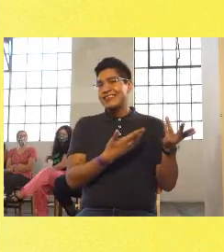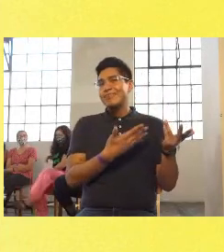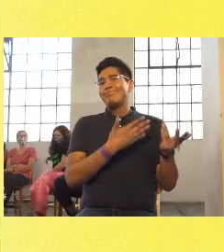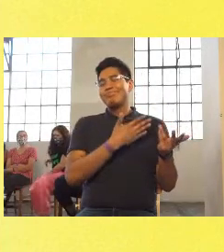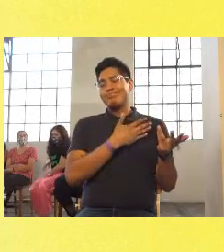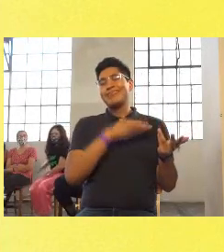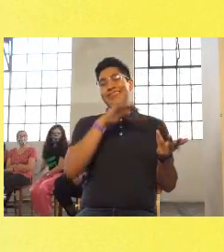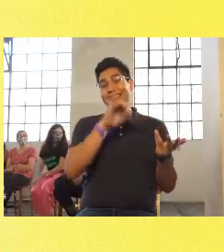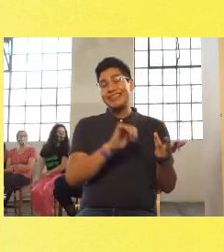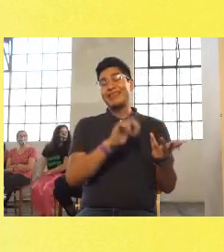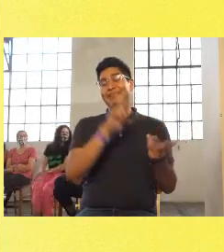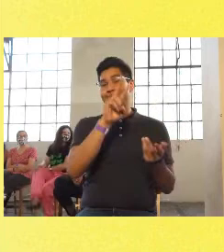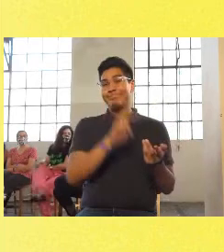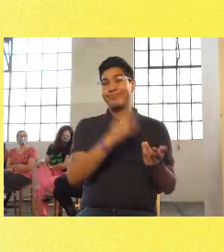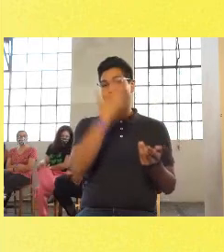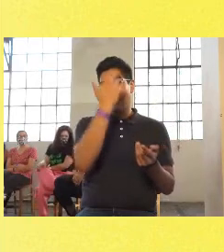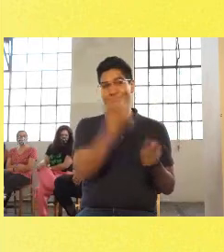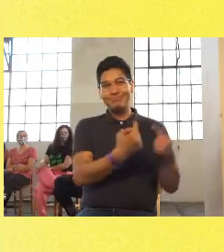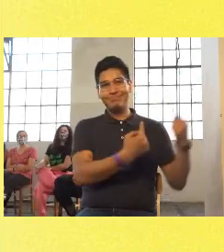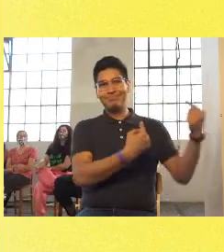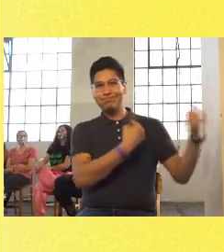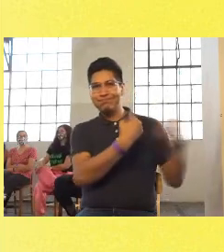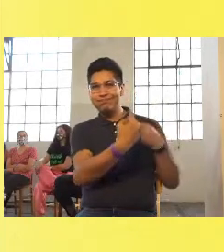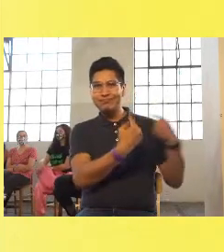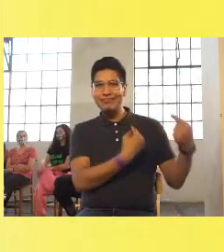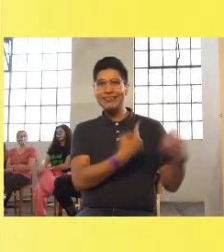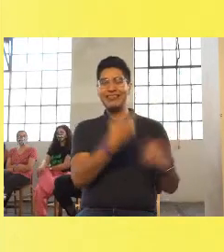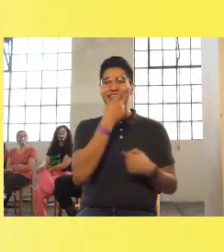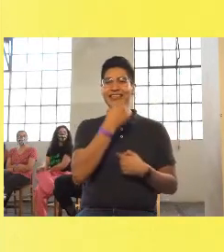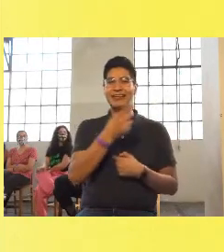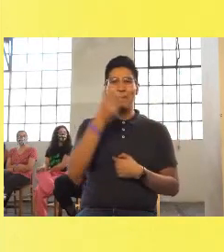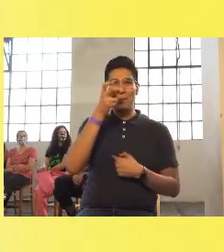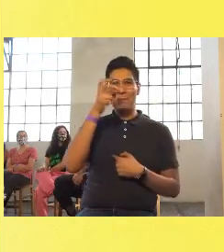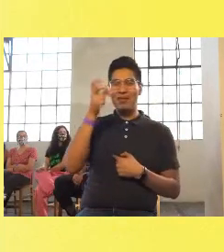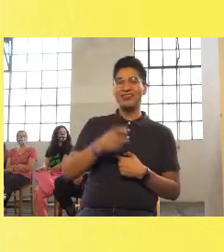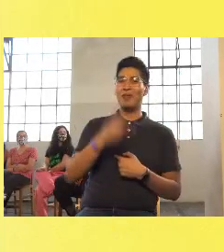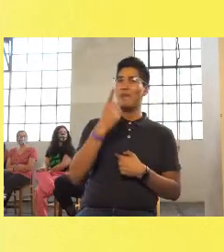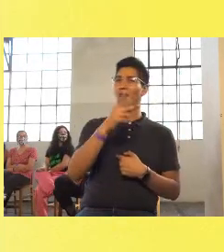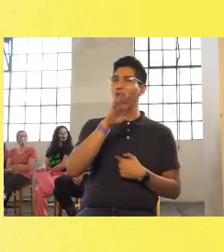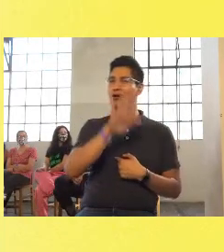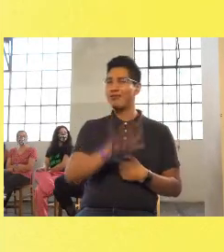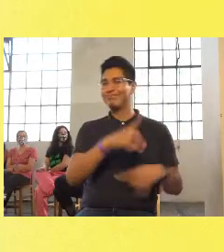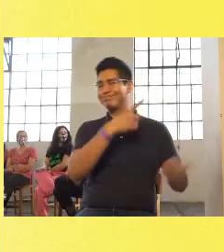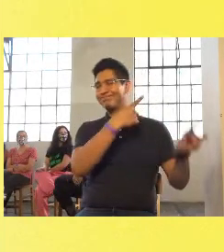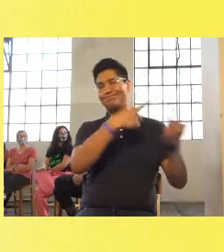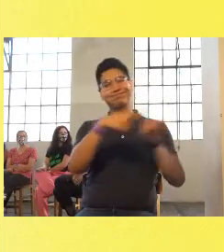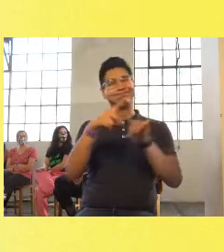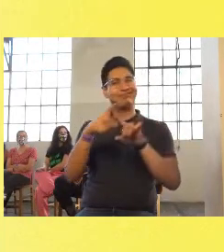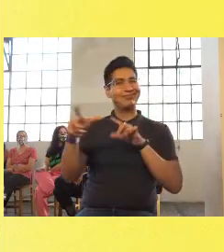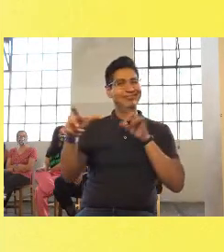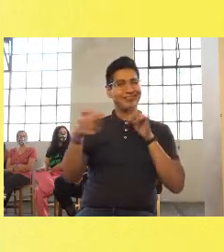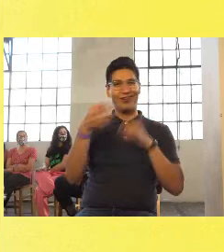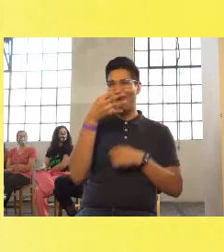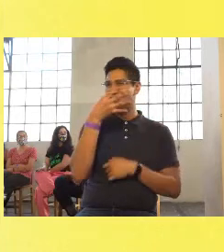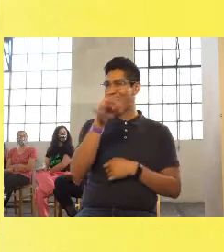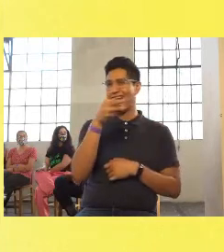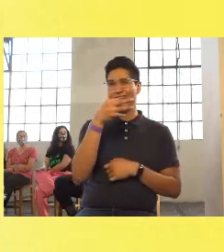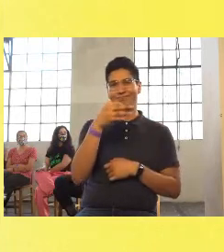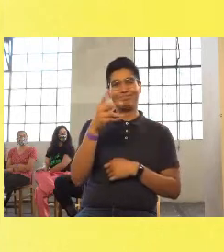mensajes, amenazas, pinche puta, estúpida, ignorante, feminazi y todos los